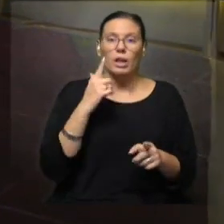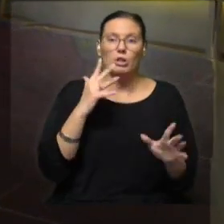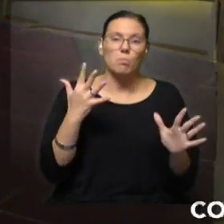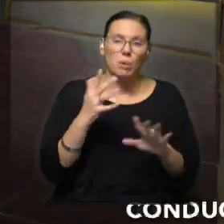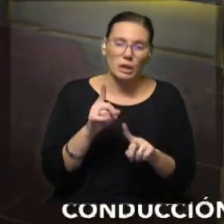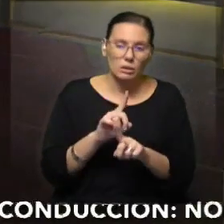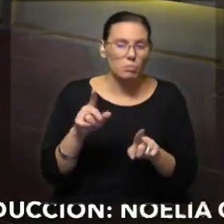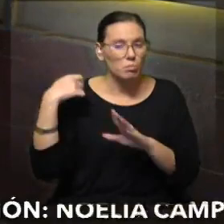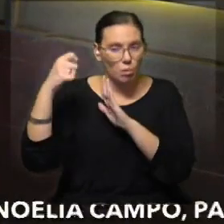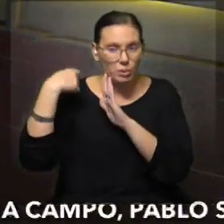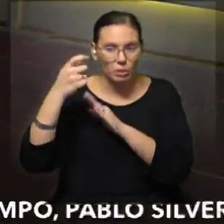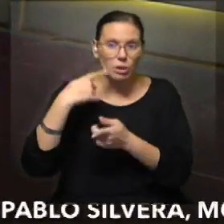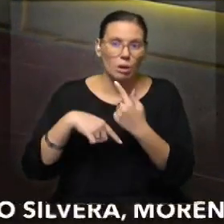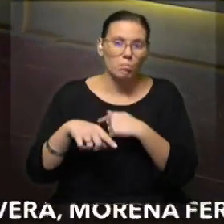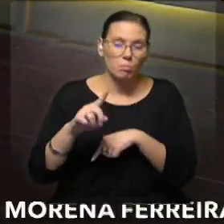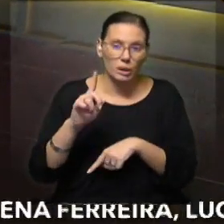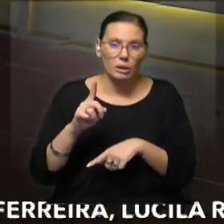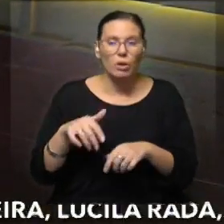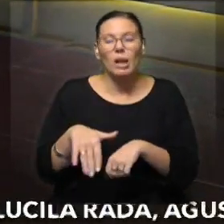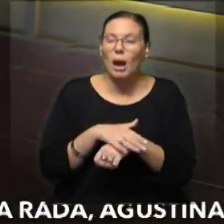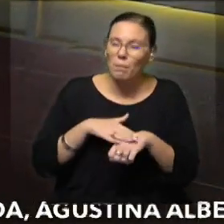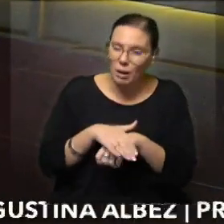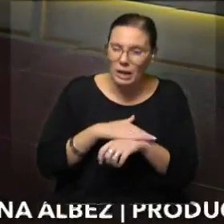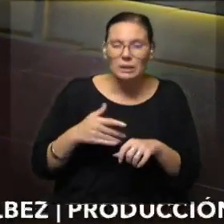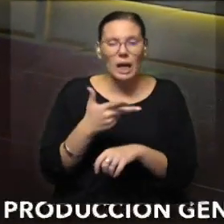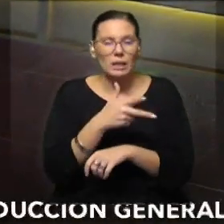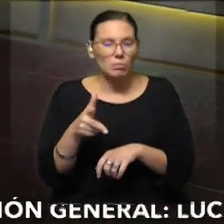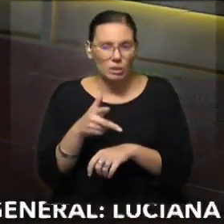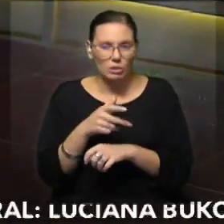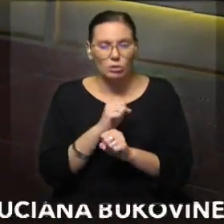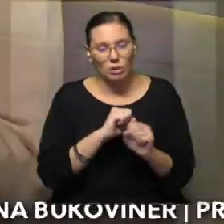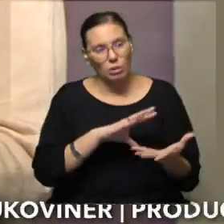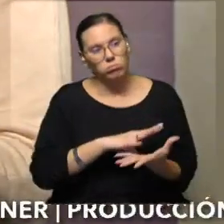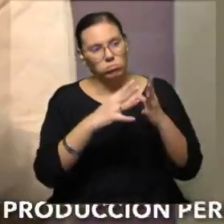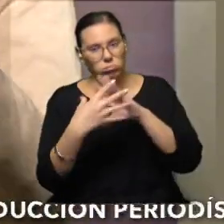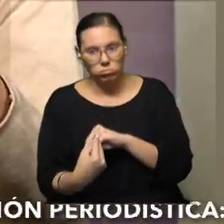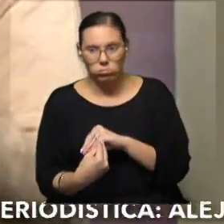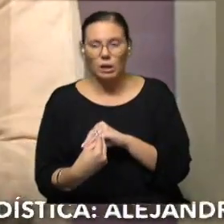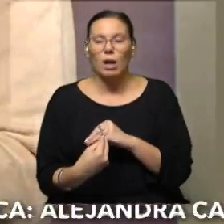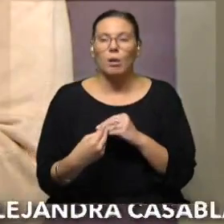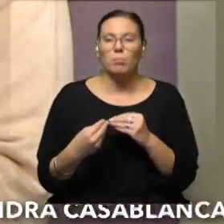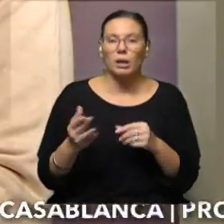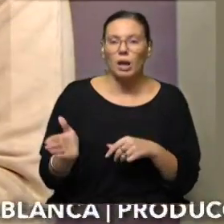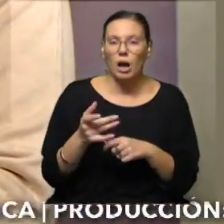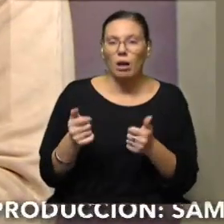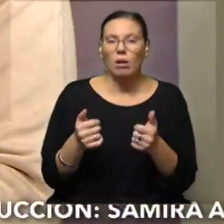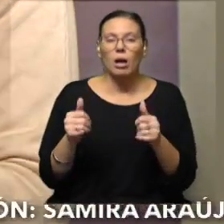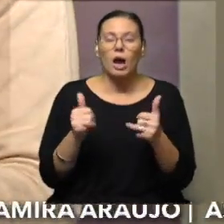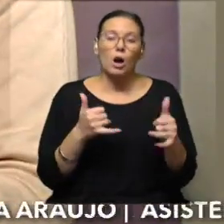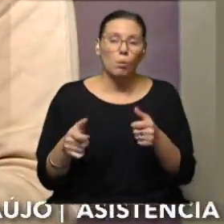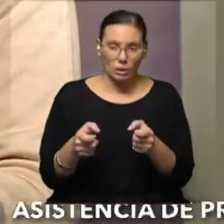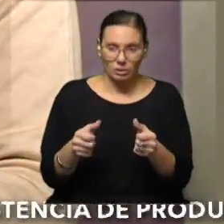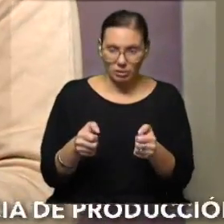mismo que las películas, pero mucho de la base de la animación se pasa para las producciones de videojuegos.